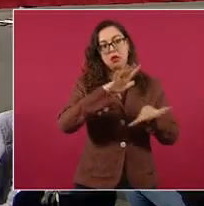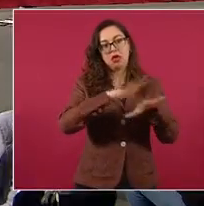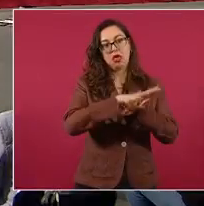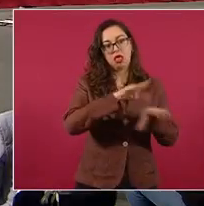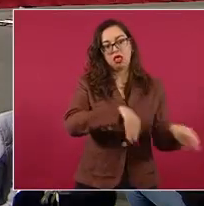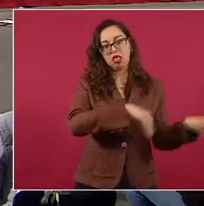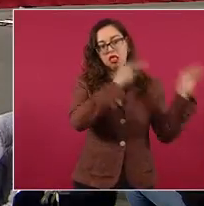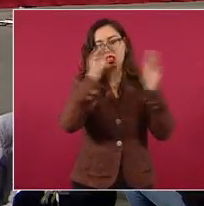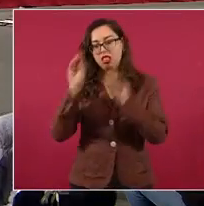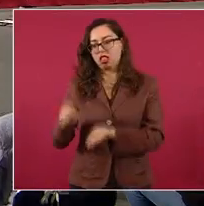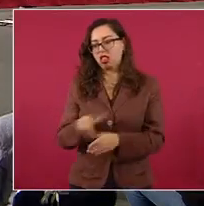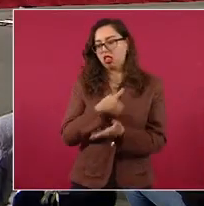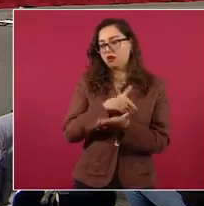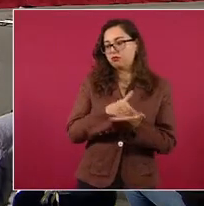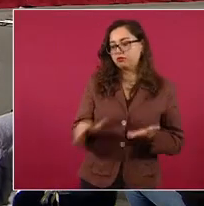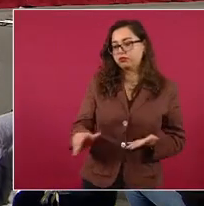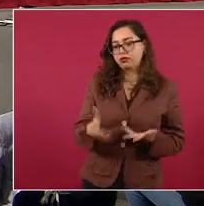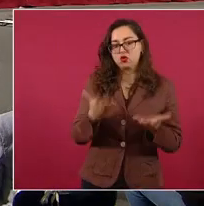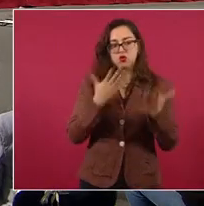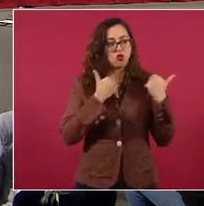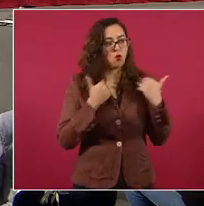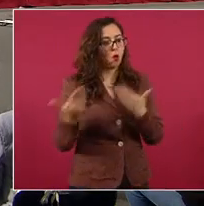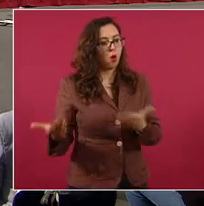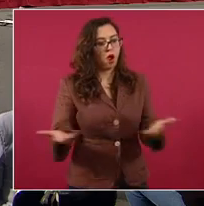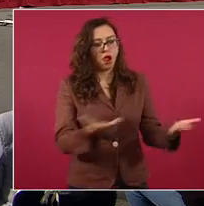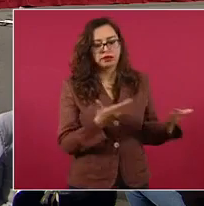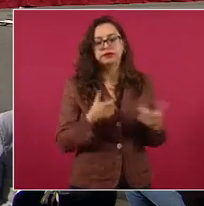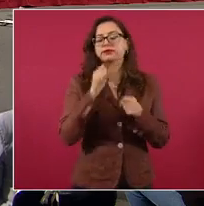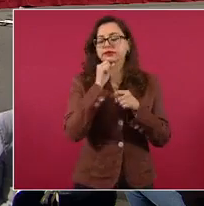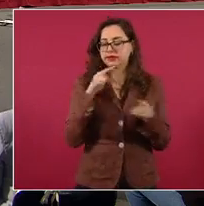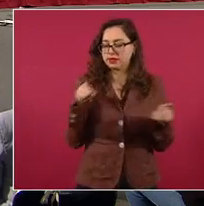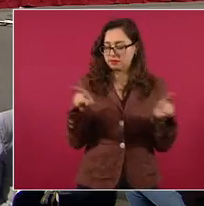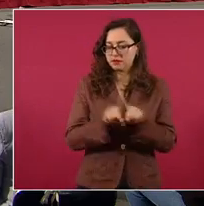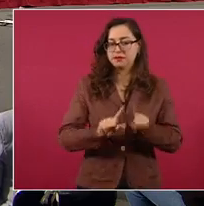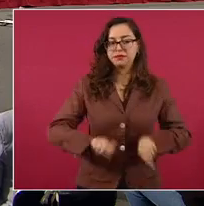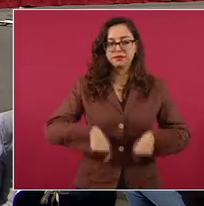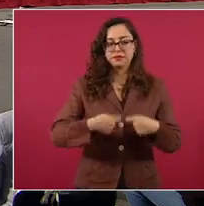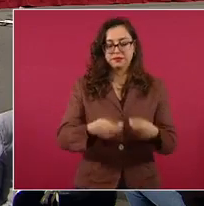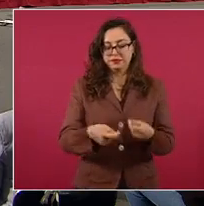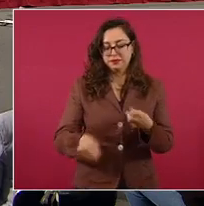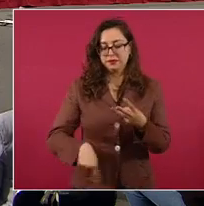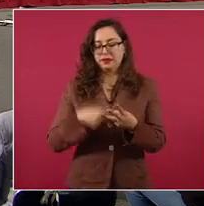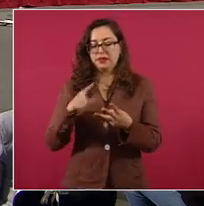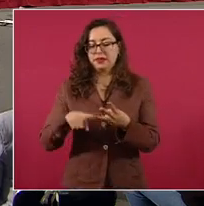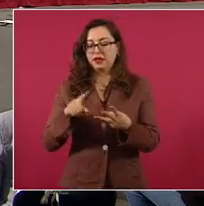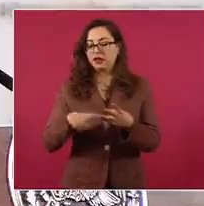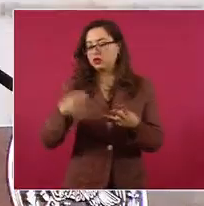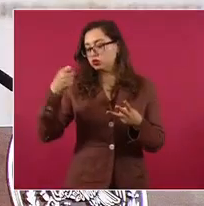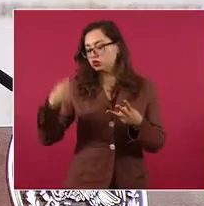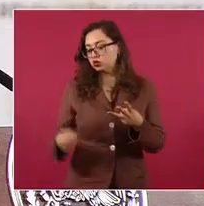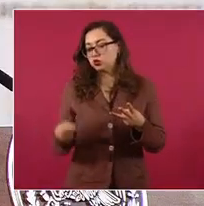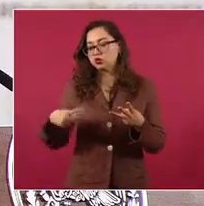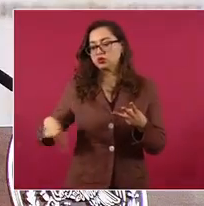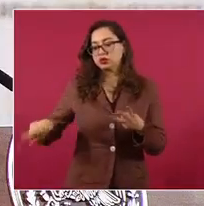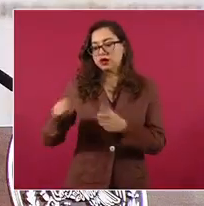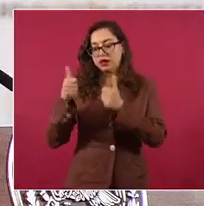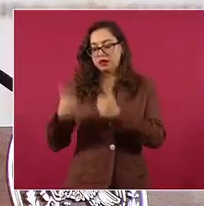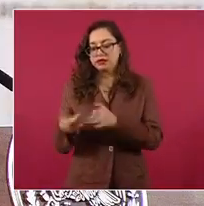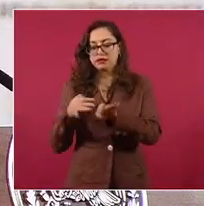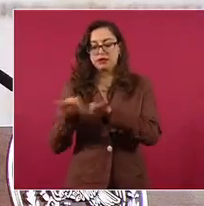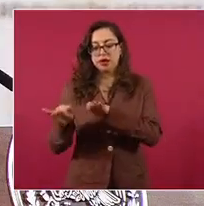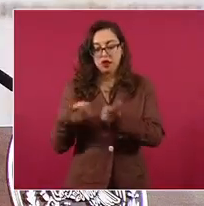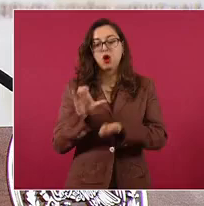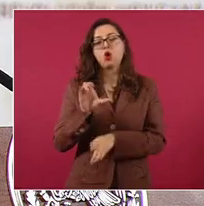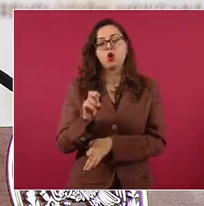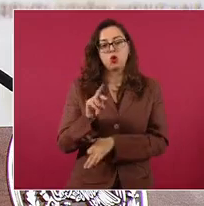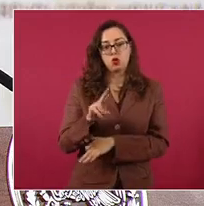CURP temporal para personas trabajadoras en los estados del sur del país para regularizar su situación. Creo que el esfuerzo que se